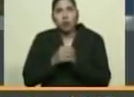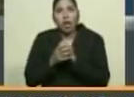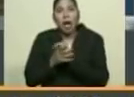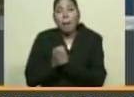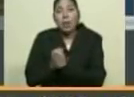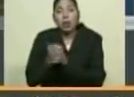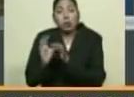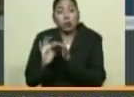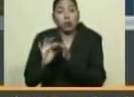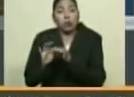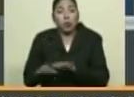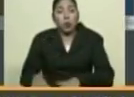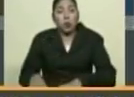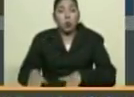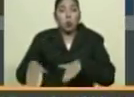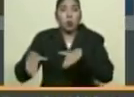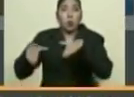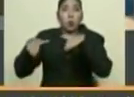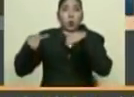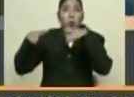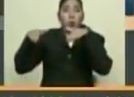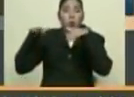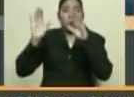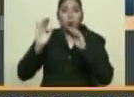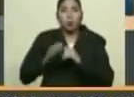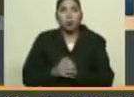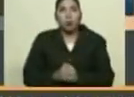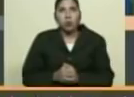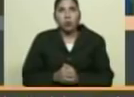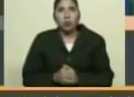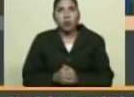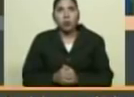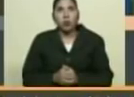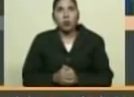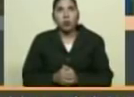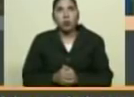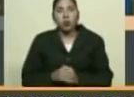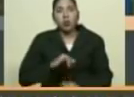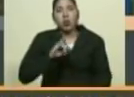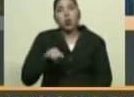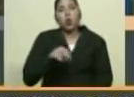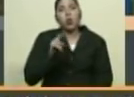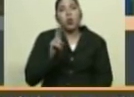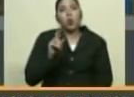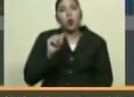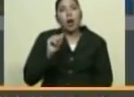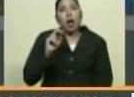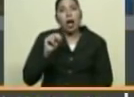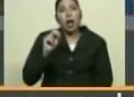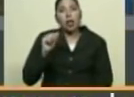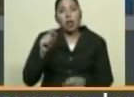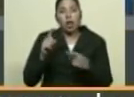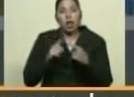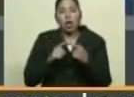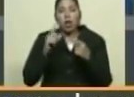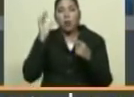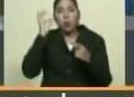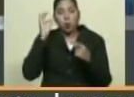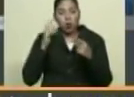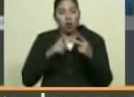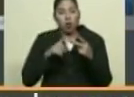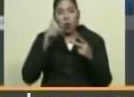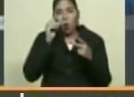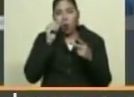me iría para el Orza, ¿verdad? Por algo dijo Hugo Chávez que si él le quedara tiempo,